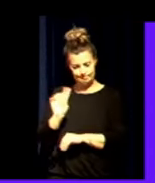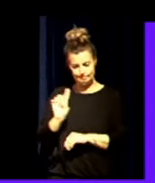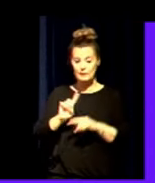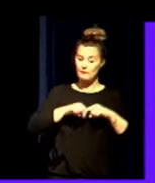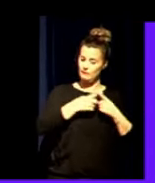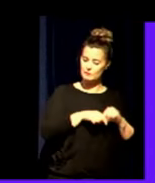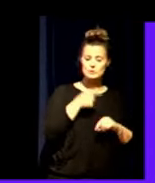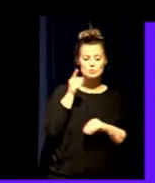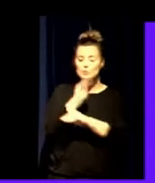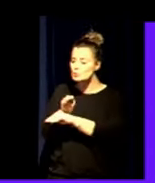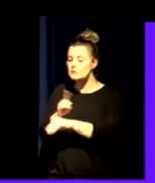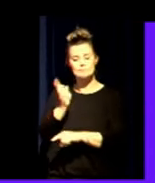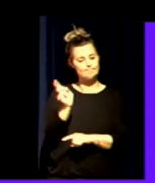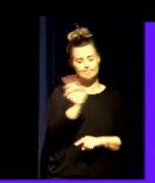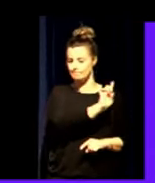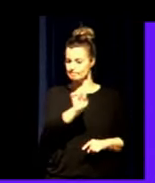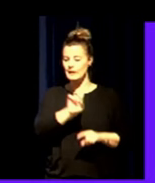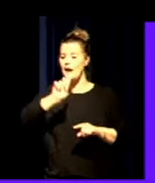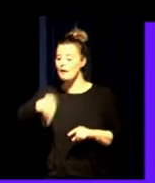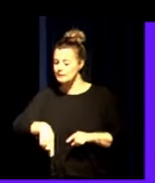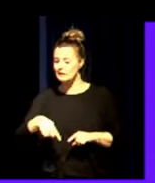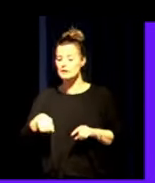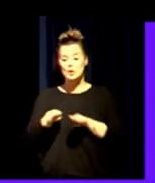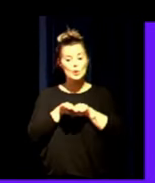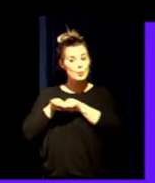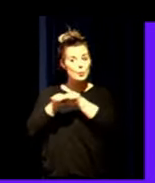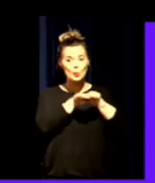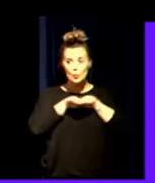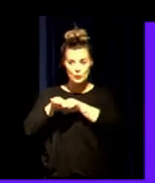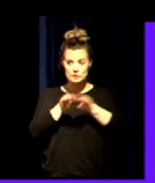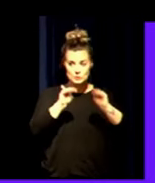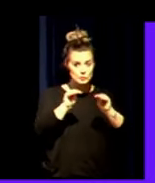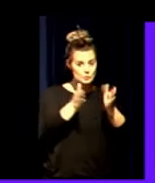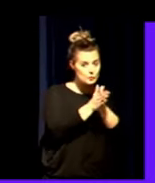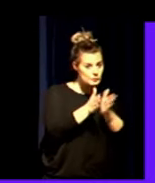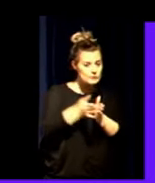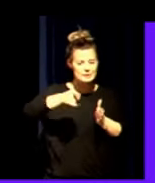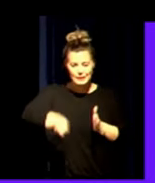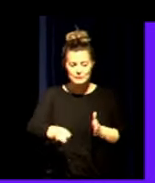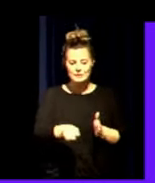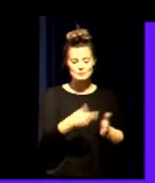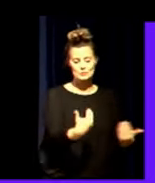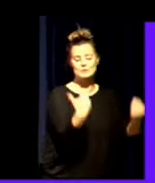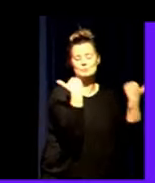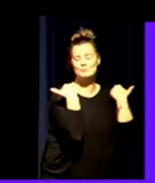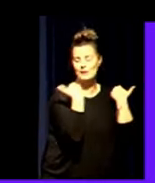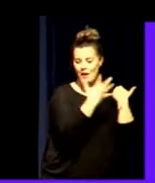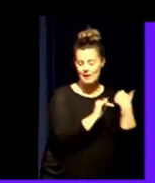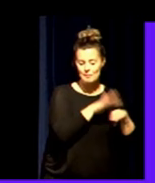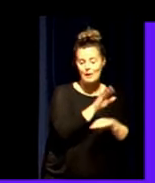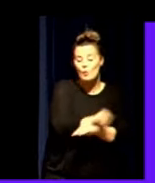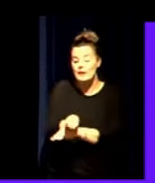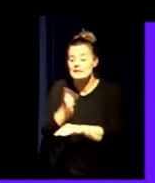tienen responsabilidades de cuidado, sino que son los propios iguales quien también tienen esas responsabilidades si se